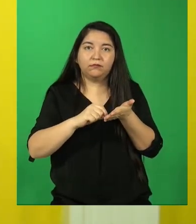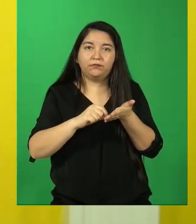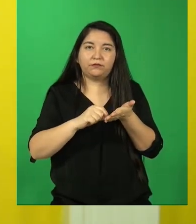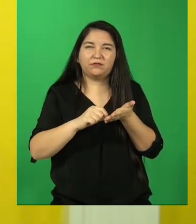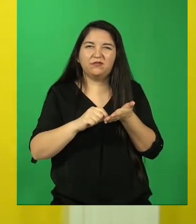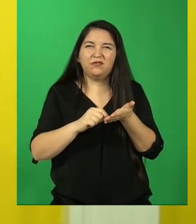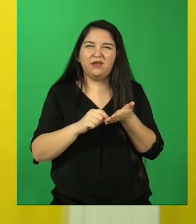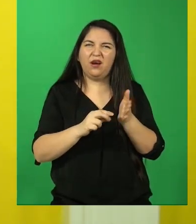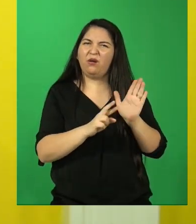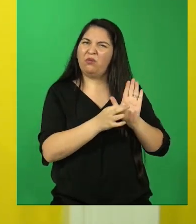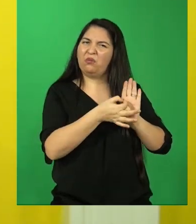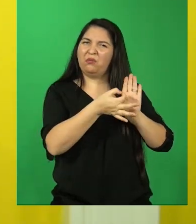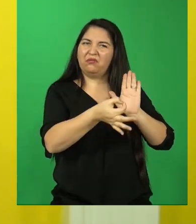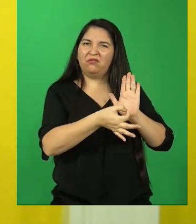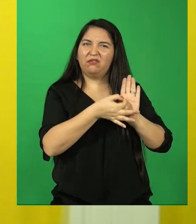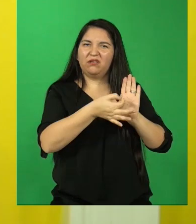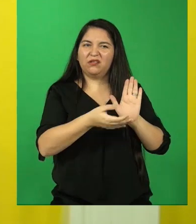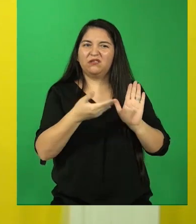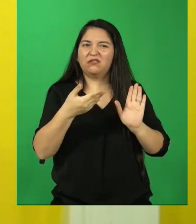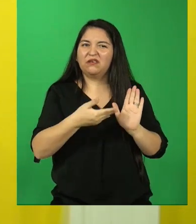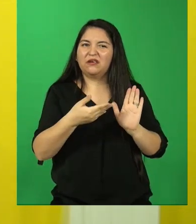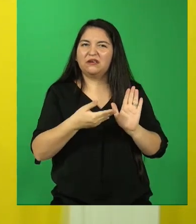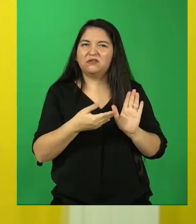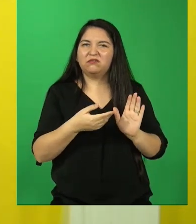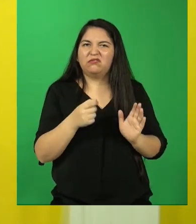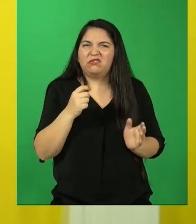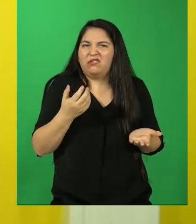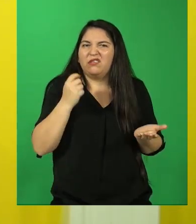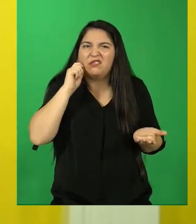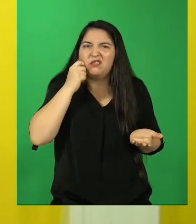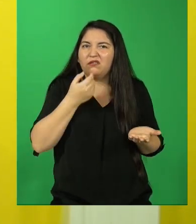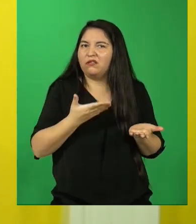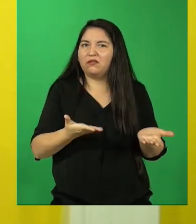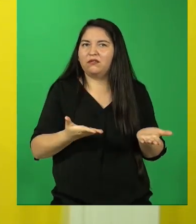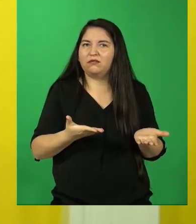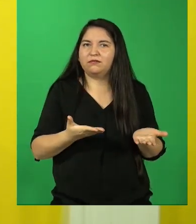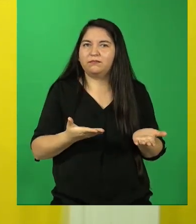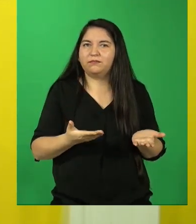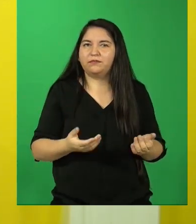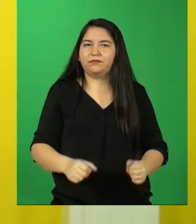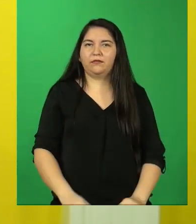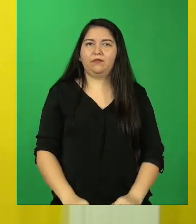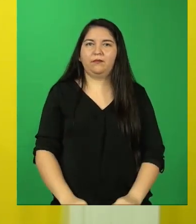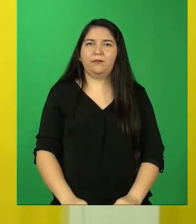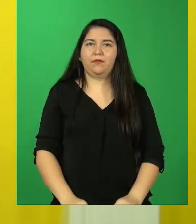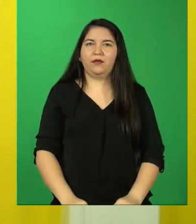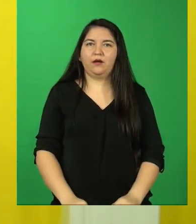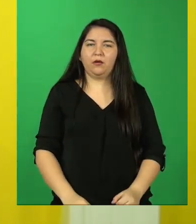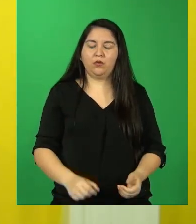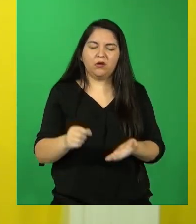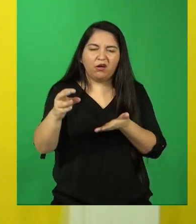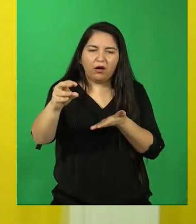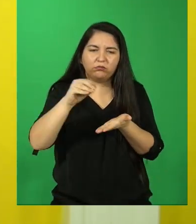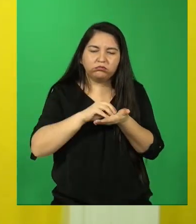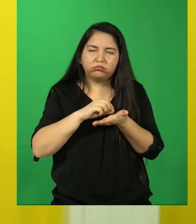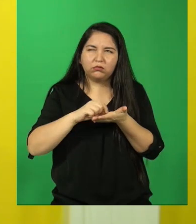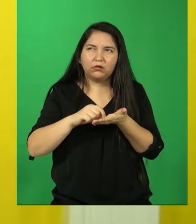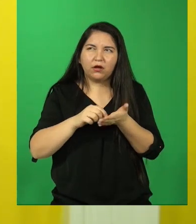¿Qué es un cuento? Ya hemos visto que es un cuento. ¿Qué podemos poner ahí que es un